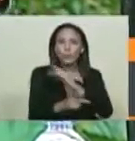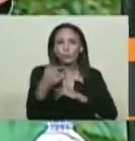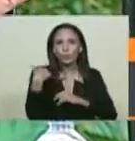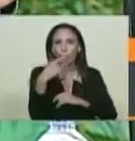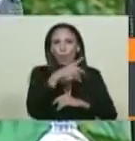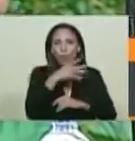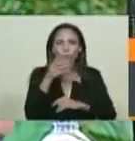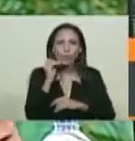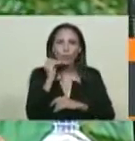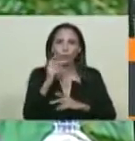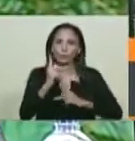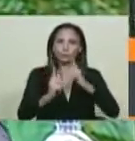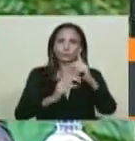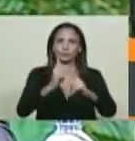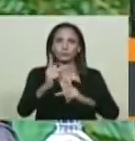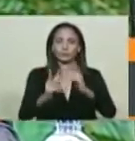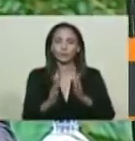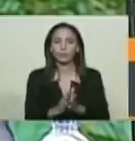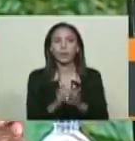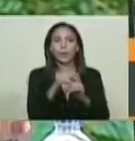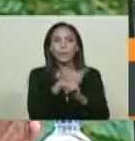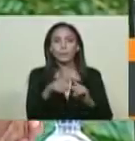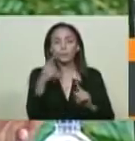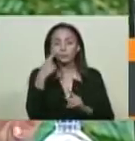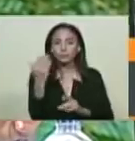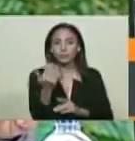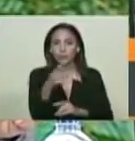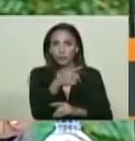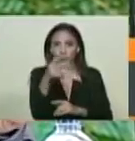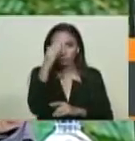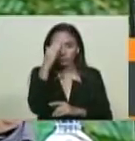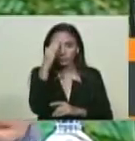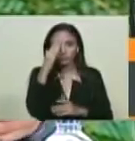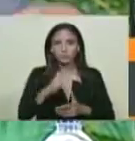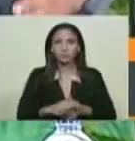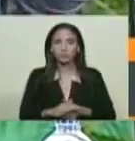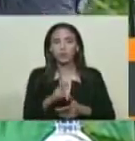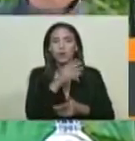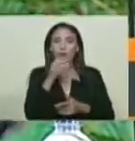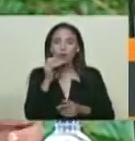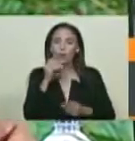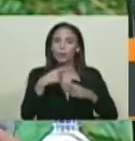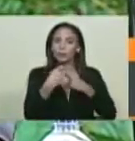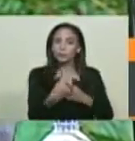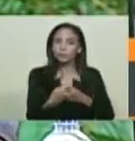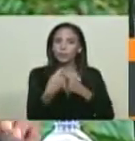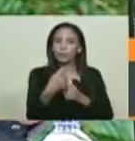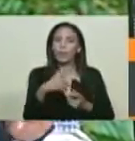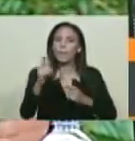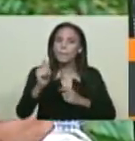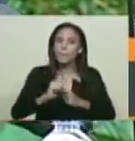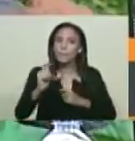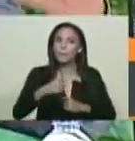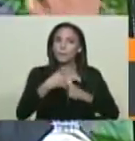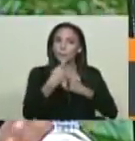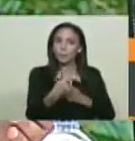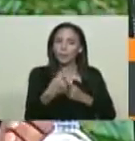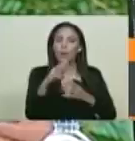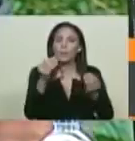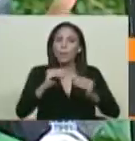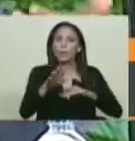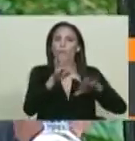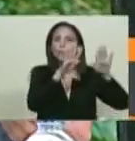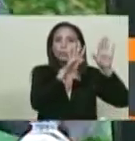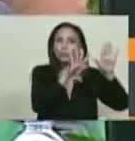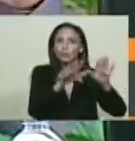Pero un dato importante, presidente, que la juventud ha ido pagando sus cuotas mensuales en más de un